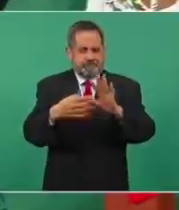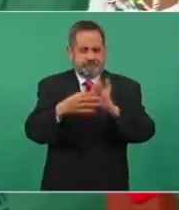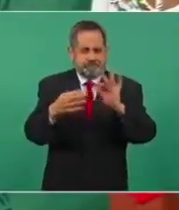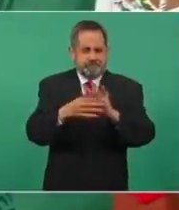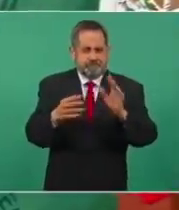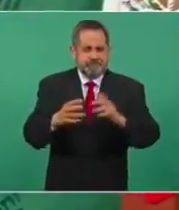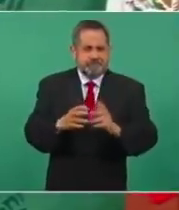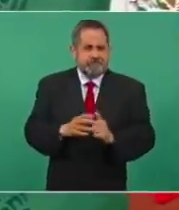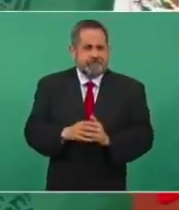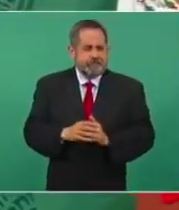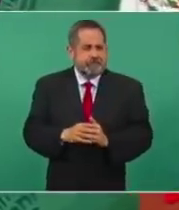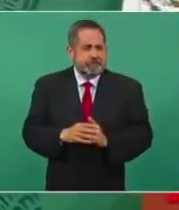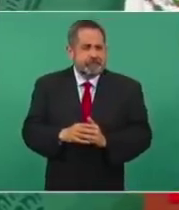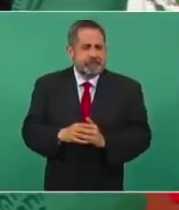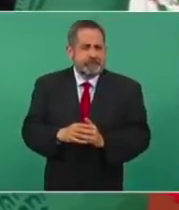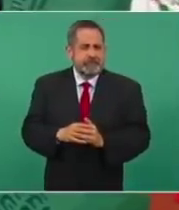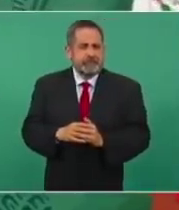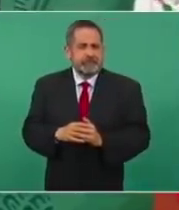mundos, ¿no?